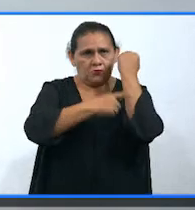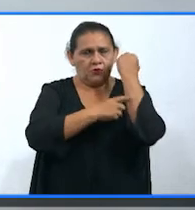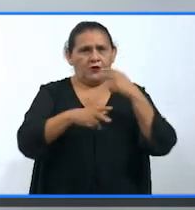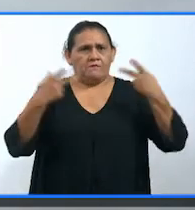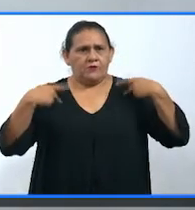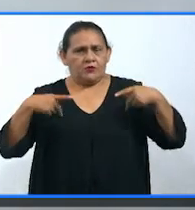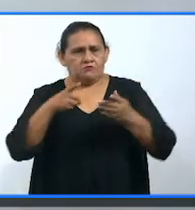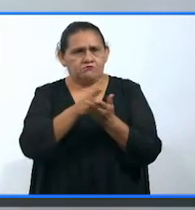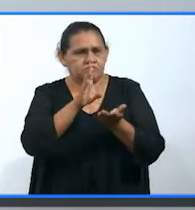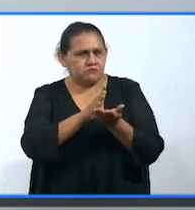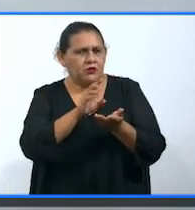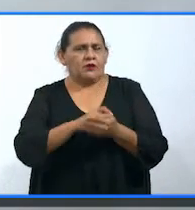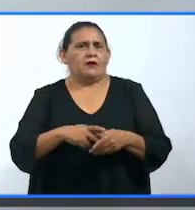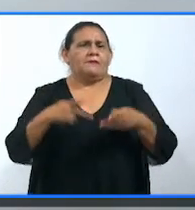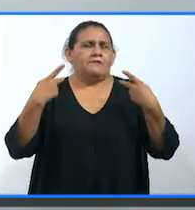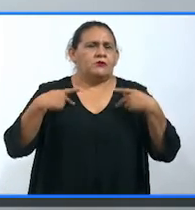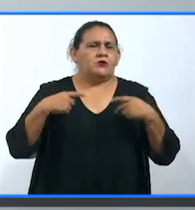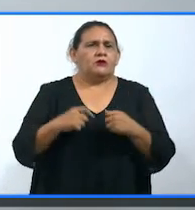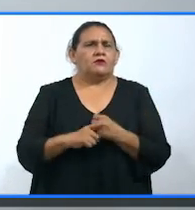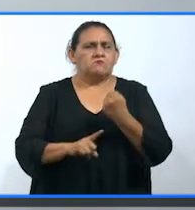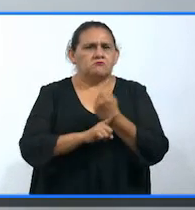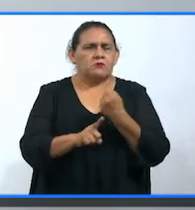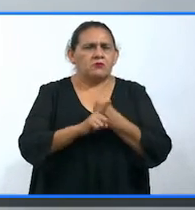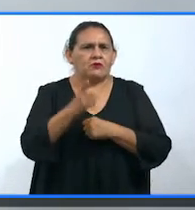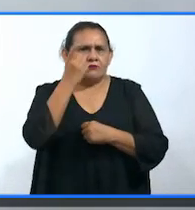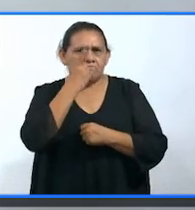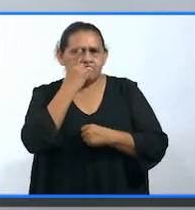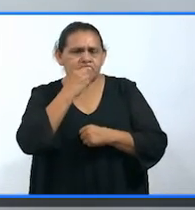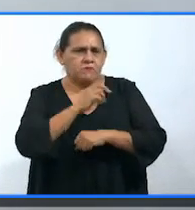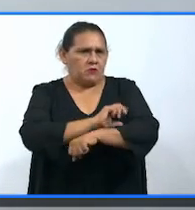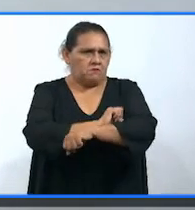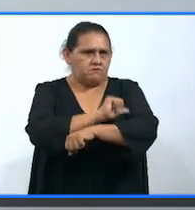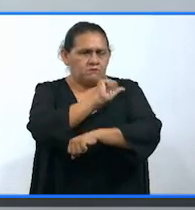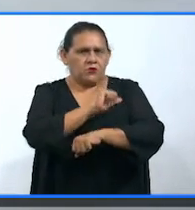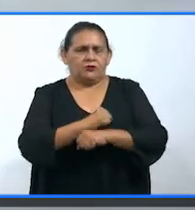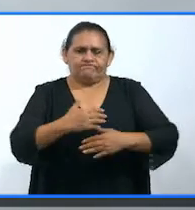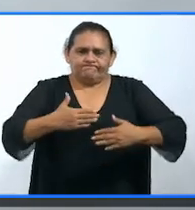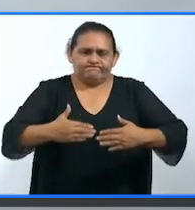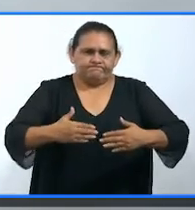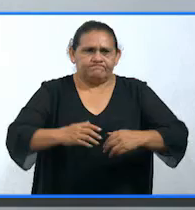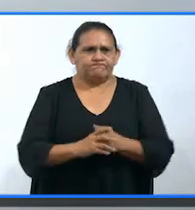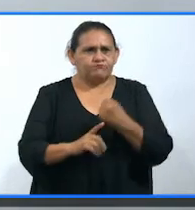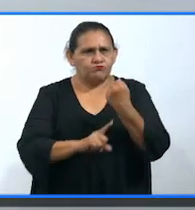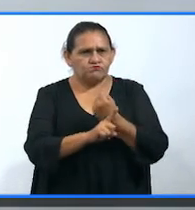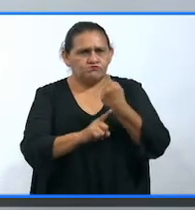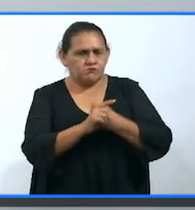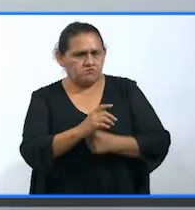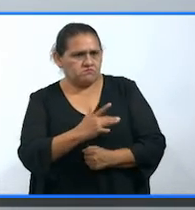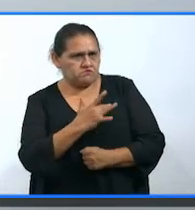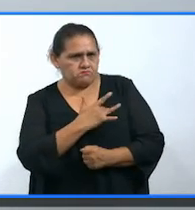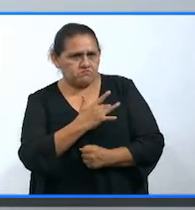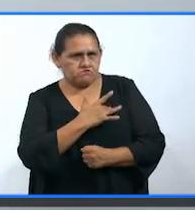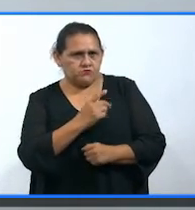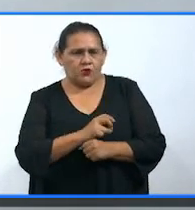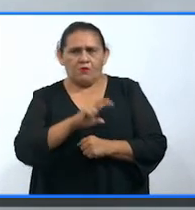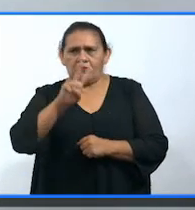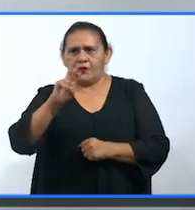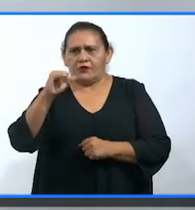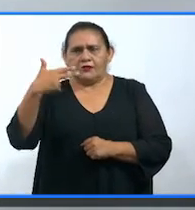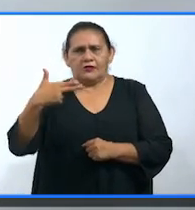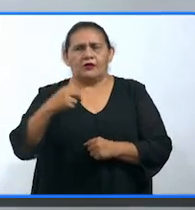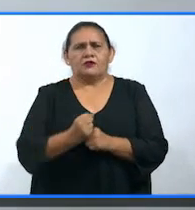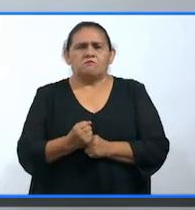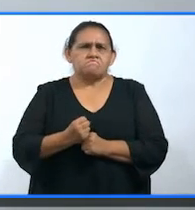discapacidad, personas con padecimientos como diabetes, hipertensión, sobrepeso, problemas cardíacos, VIH, cáncer o